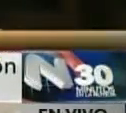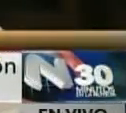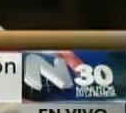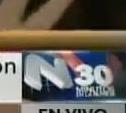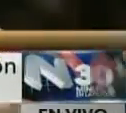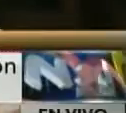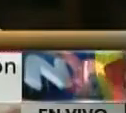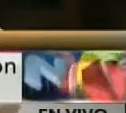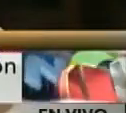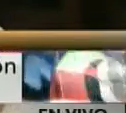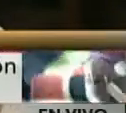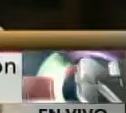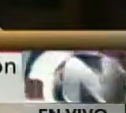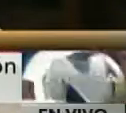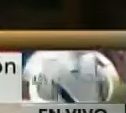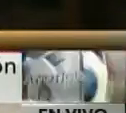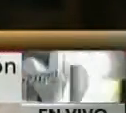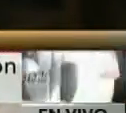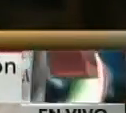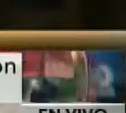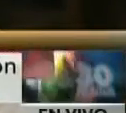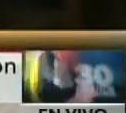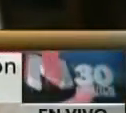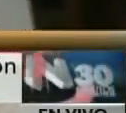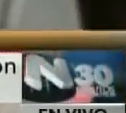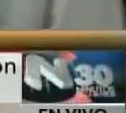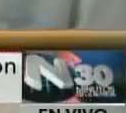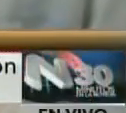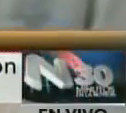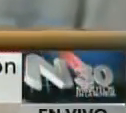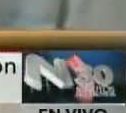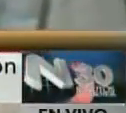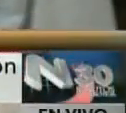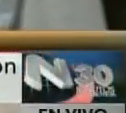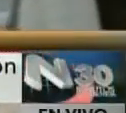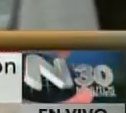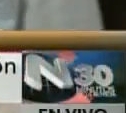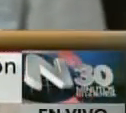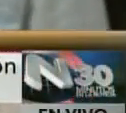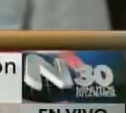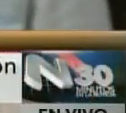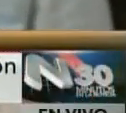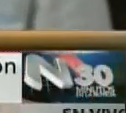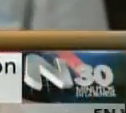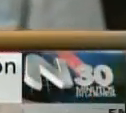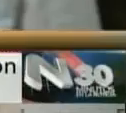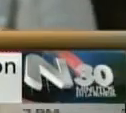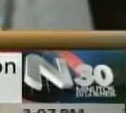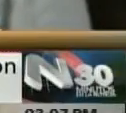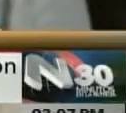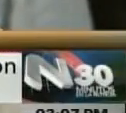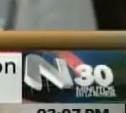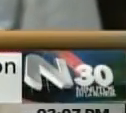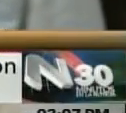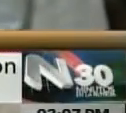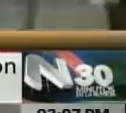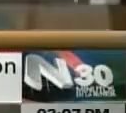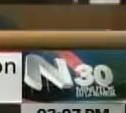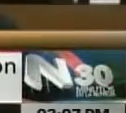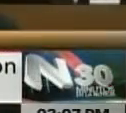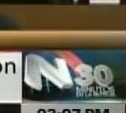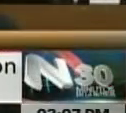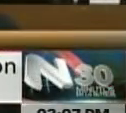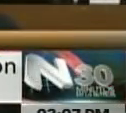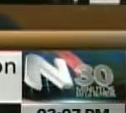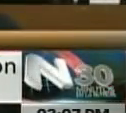partir de todo lo que ha pasado aquí, podemos entonces realmente considerar realista, o todavía consideramos realista el 20 de julio como la